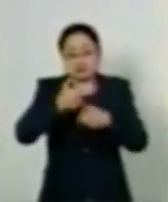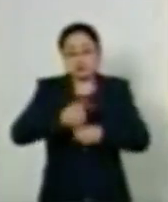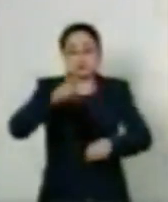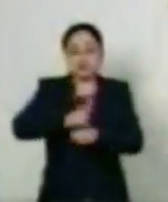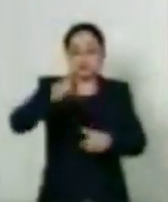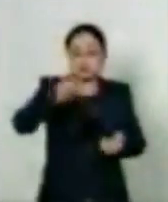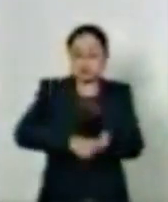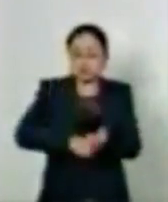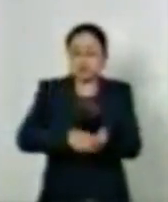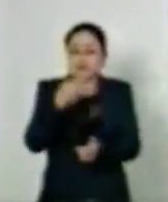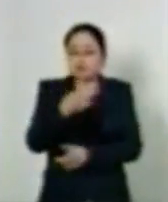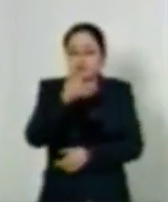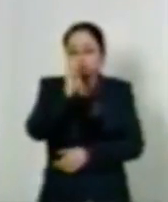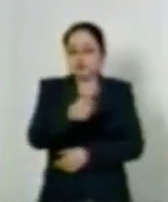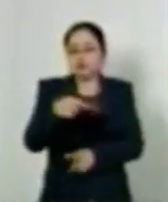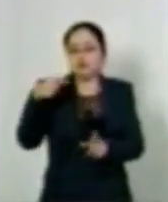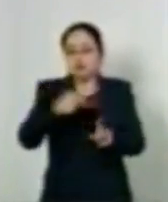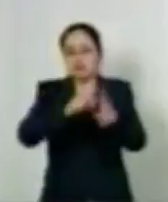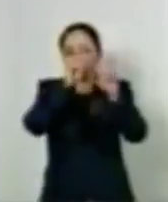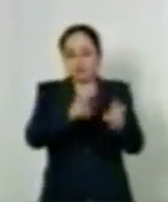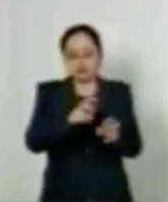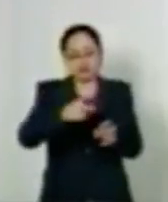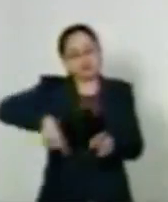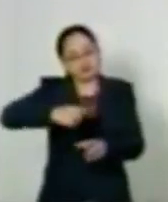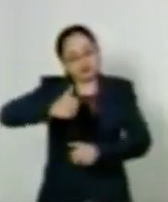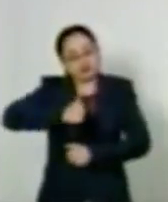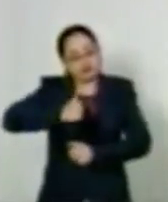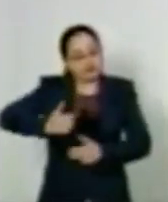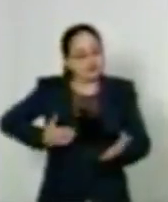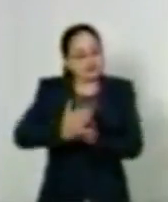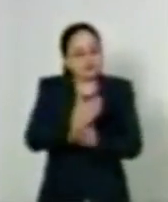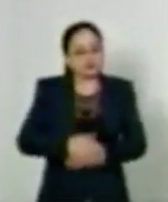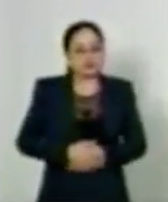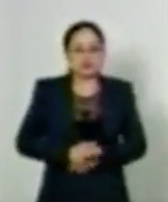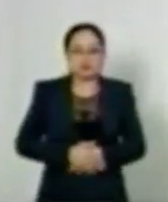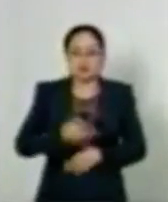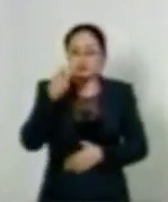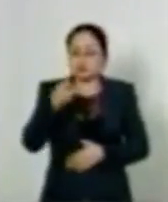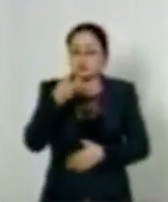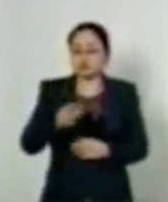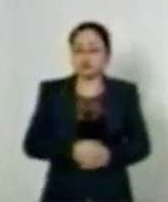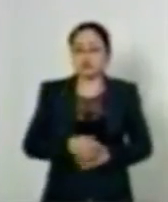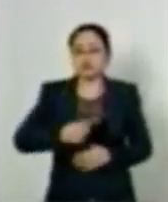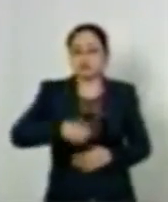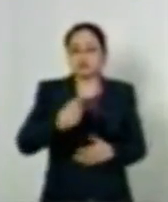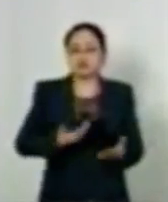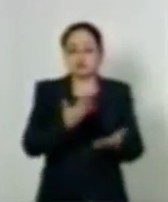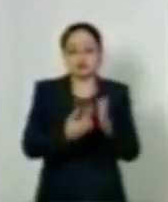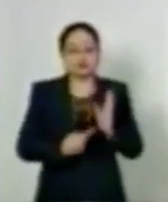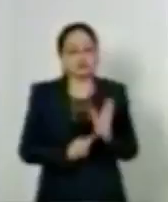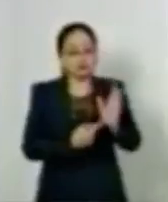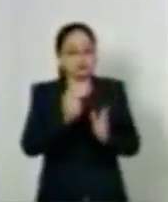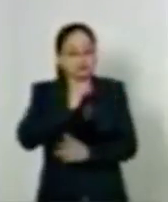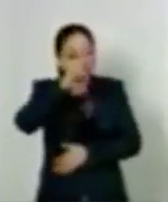interior, sería materia de intervención. Bajo estas consideraciones, se propone al Pleno de este